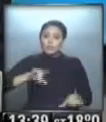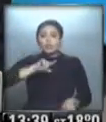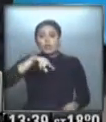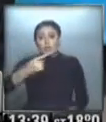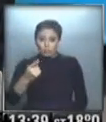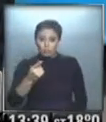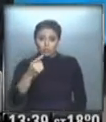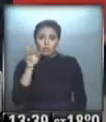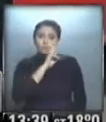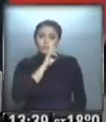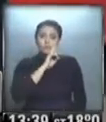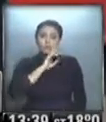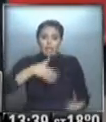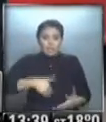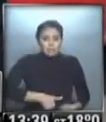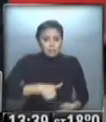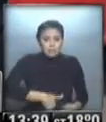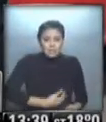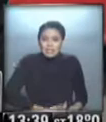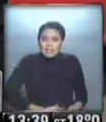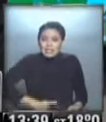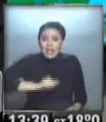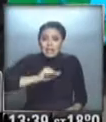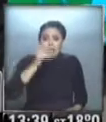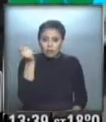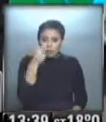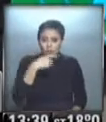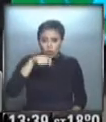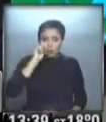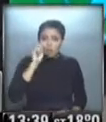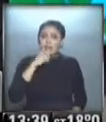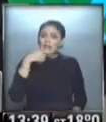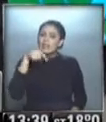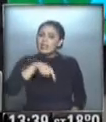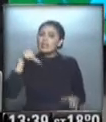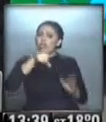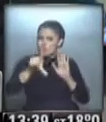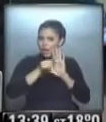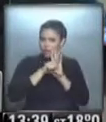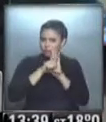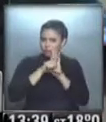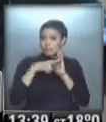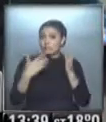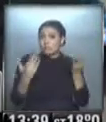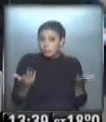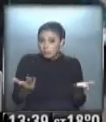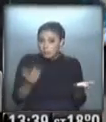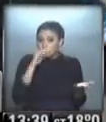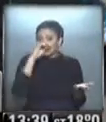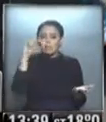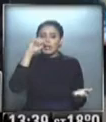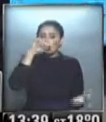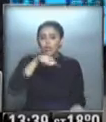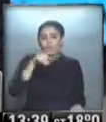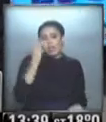una mulita a la que se le extrae cocaína del estómago que estaba por perder la vida dice que eso es una práctica ilegal no solamente porque viola el derecho